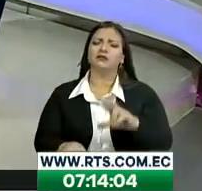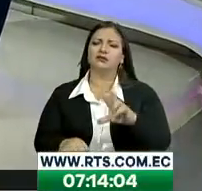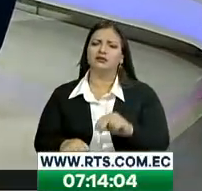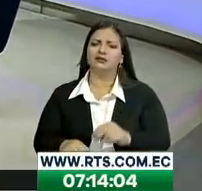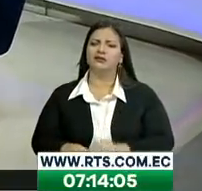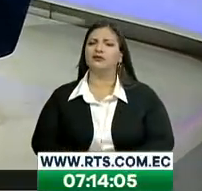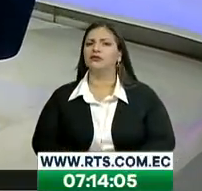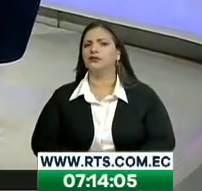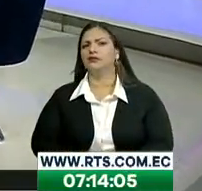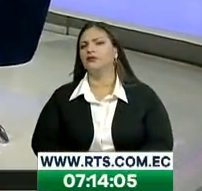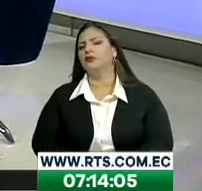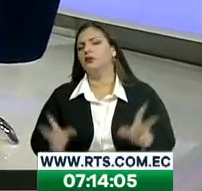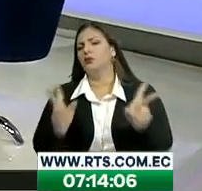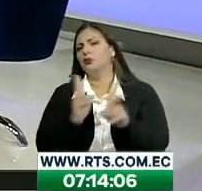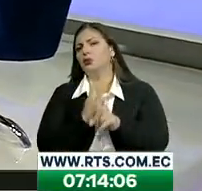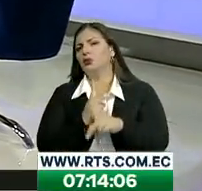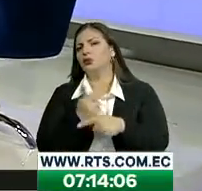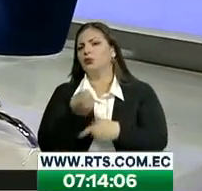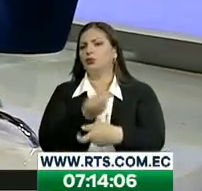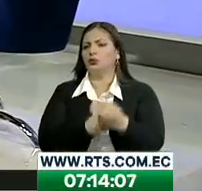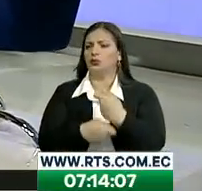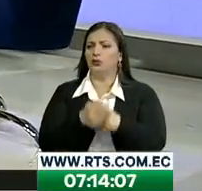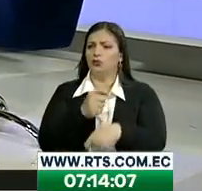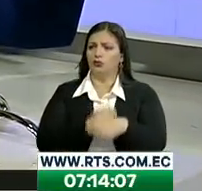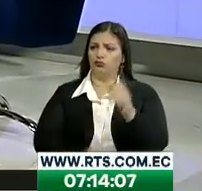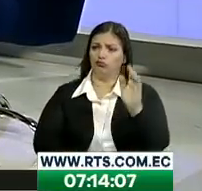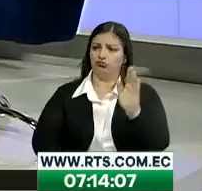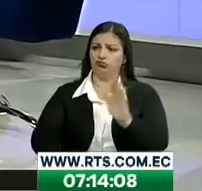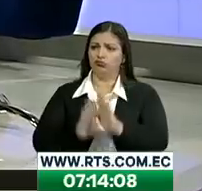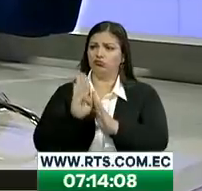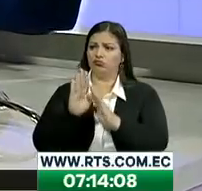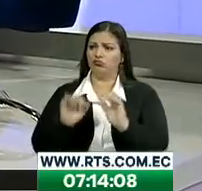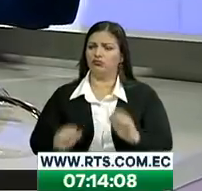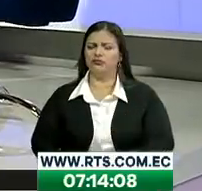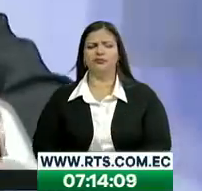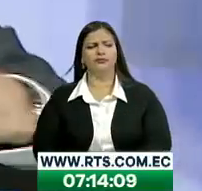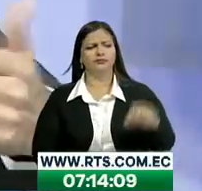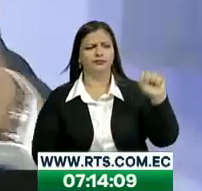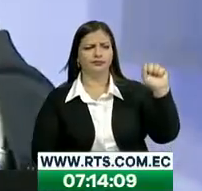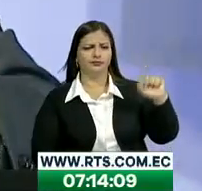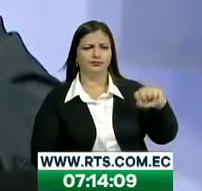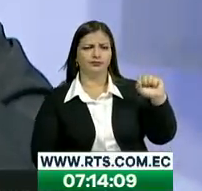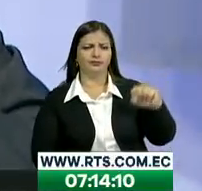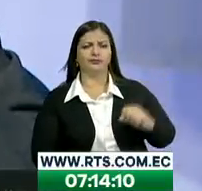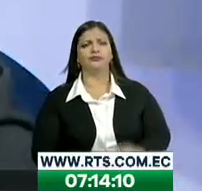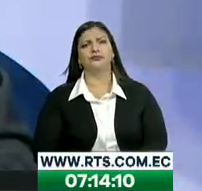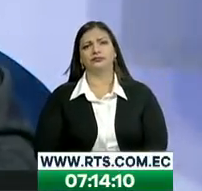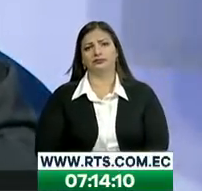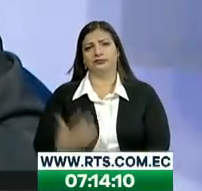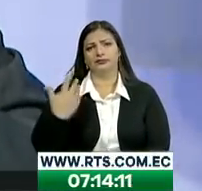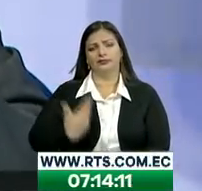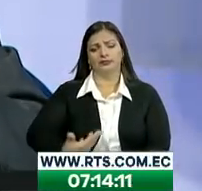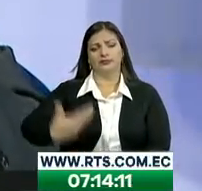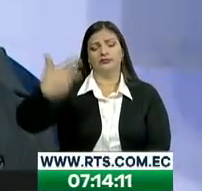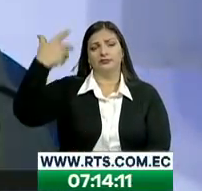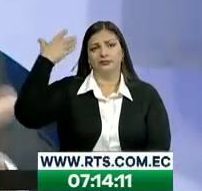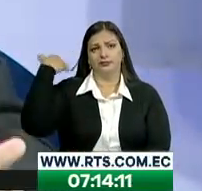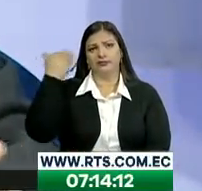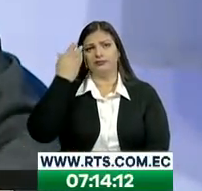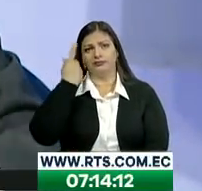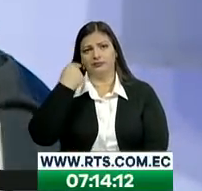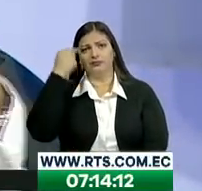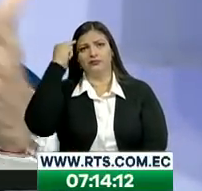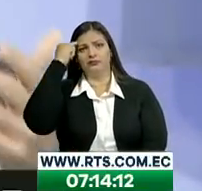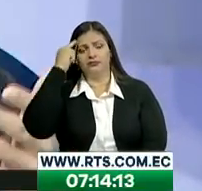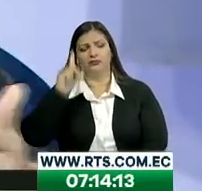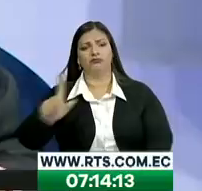la comercialización de sus productos? Yo creo que sí, porque el Estado antes pasó a ser un actor muy